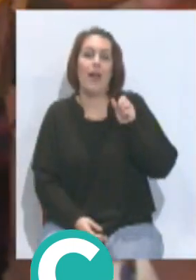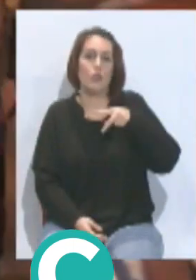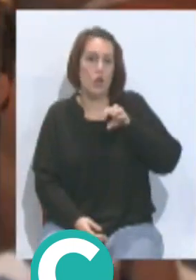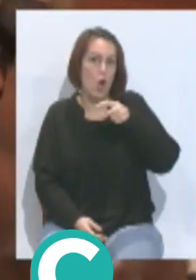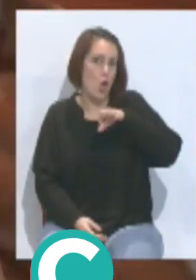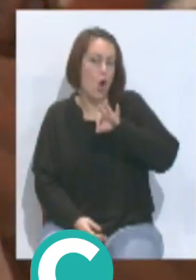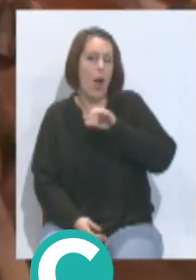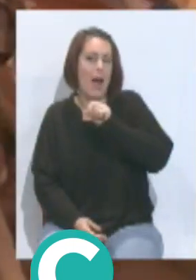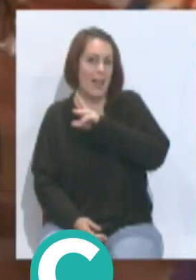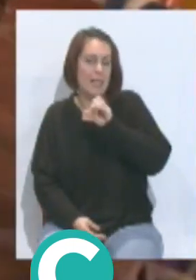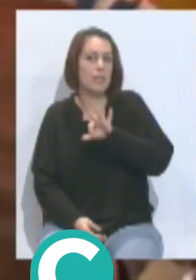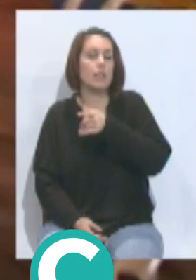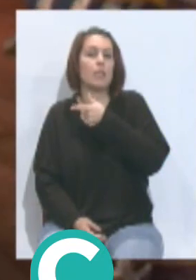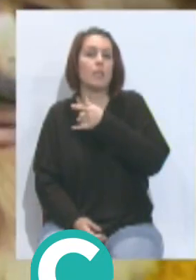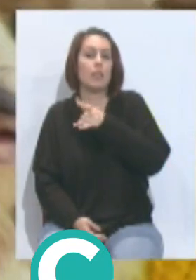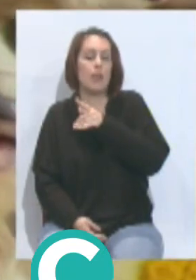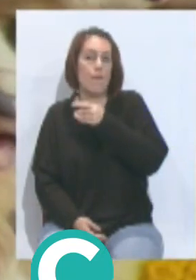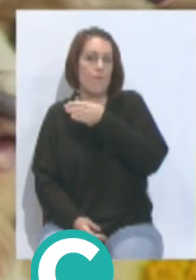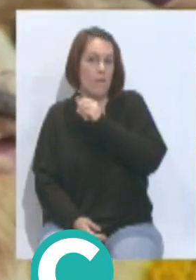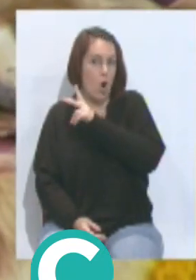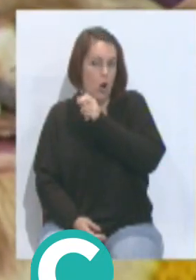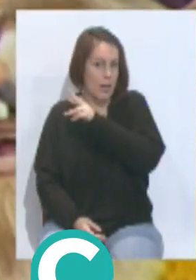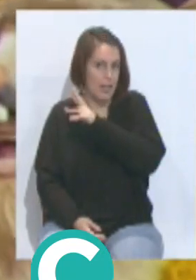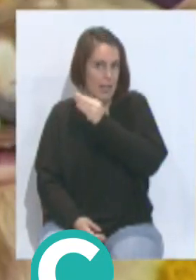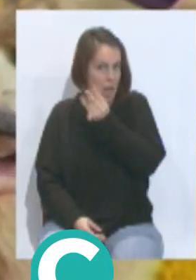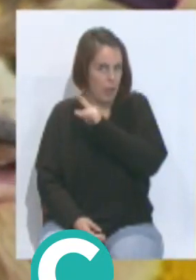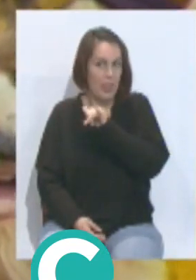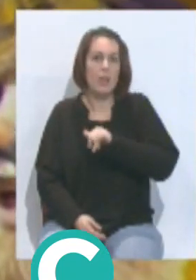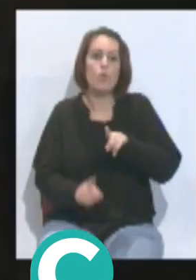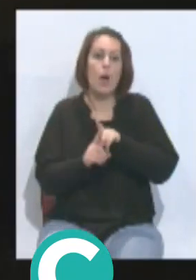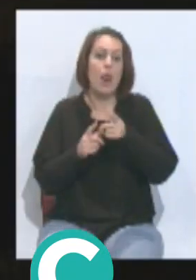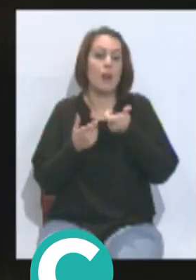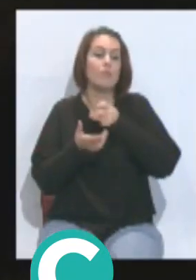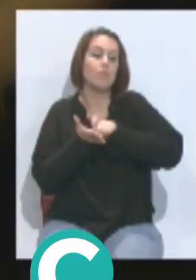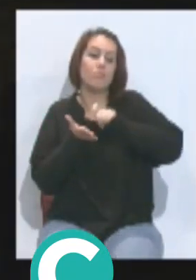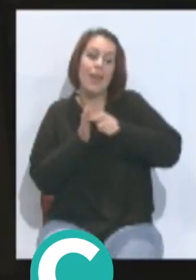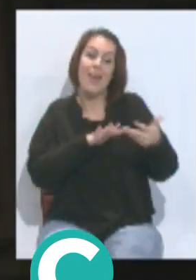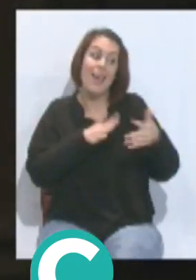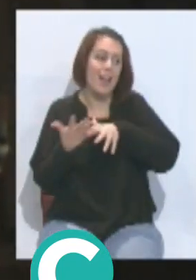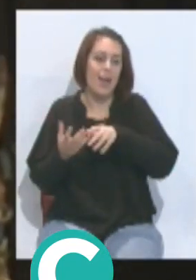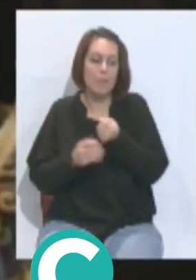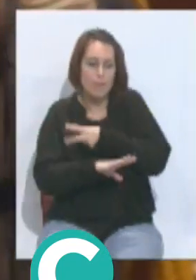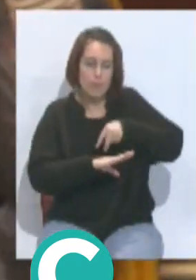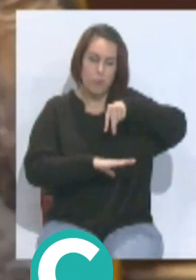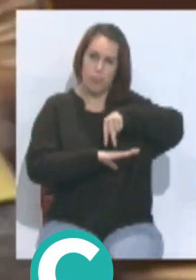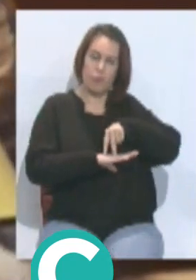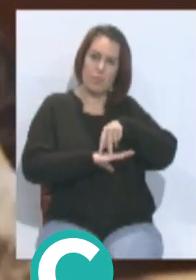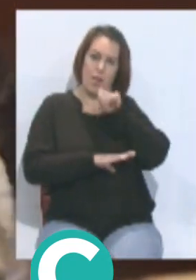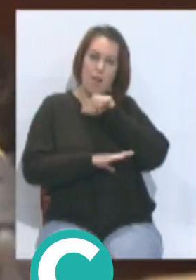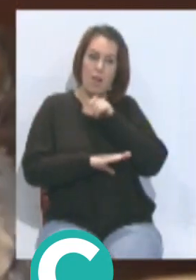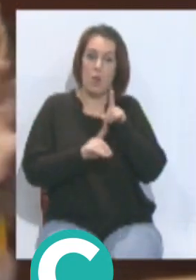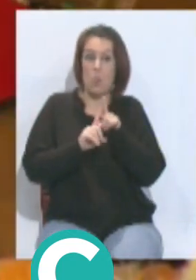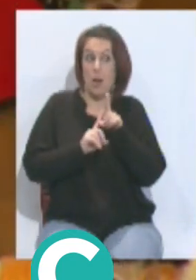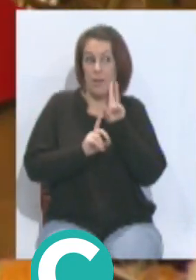Antonio Martínez Ares y Javi Borque, que se encargará de la parte de cómo llevar el repertorio a escena, ¿no? Uh-huh. Esa parte que luce mucho